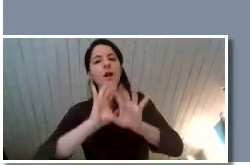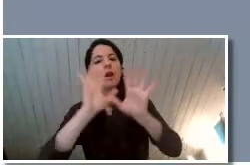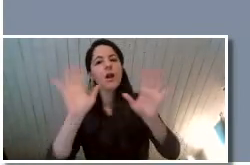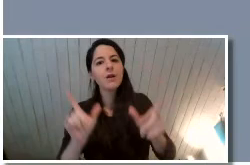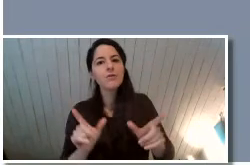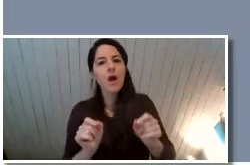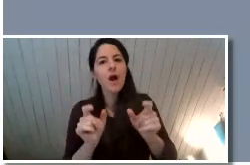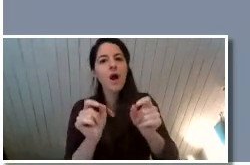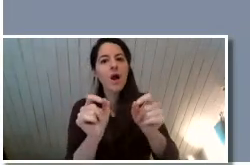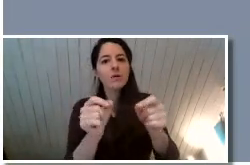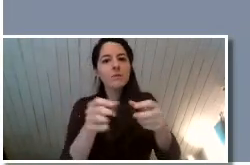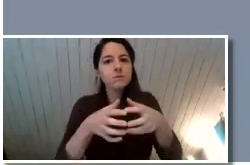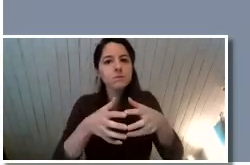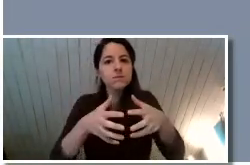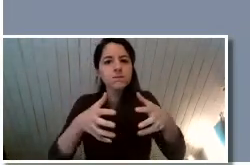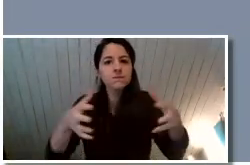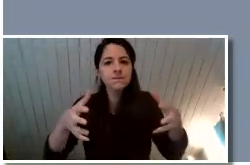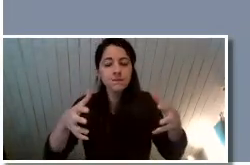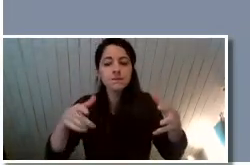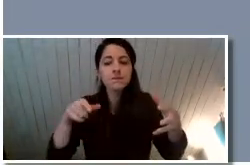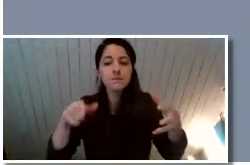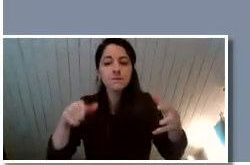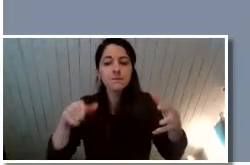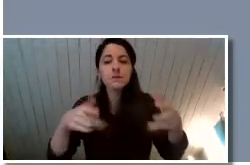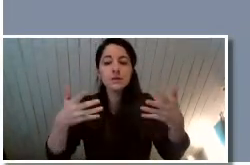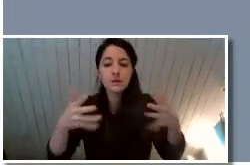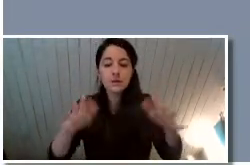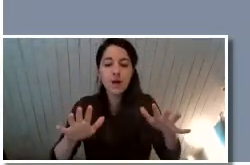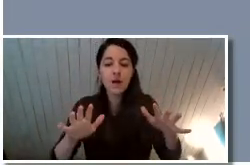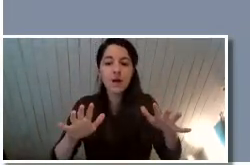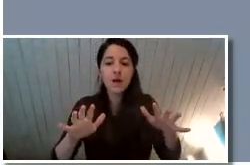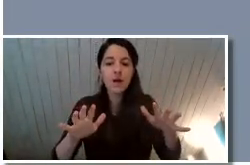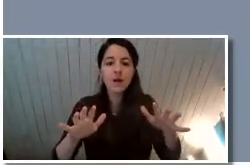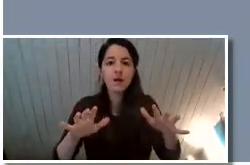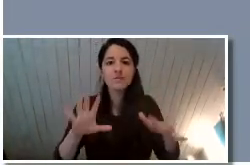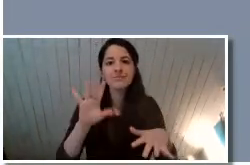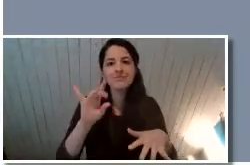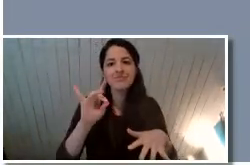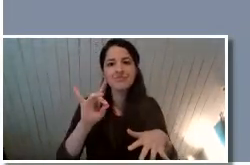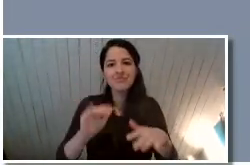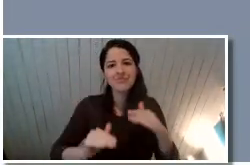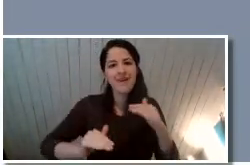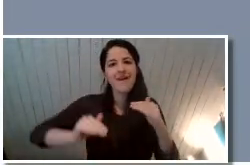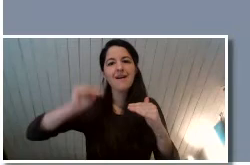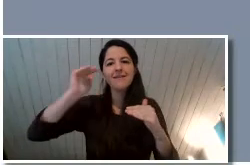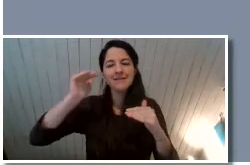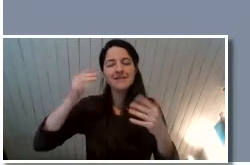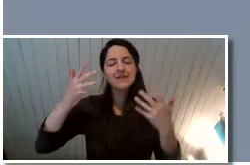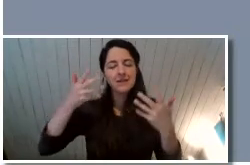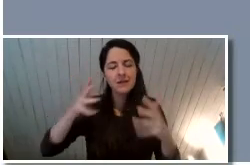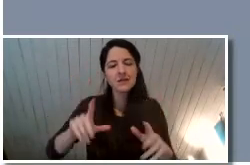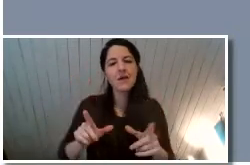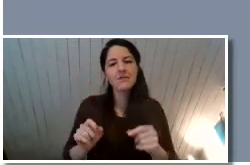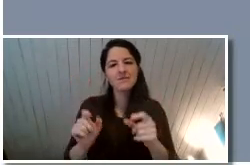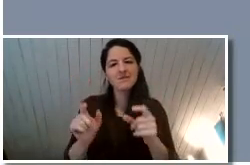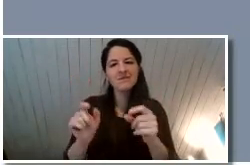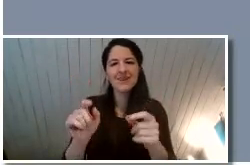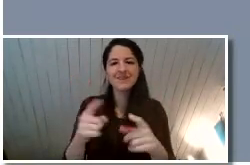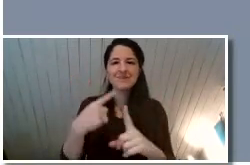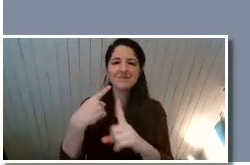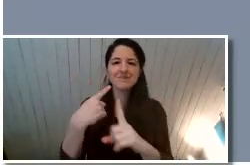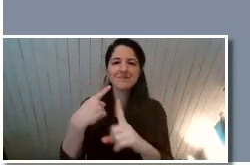y pues ya en su edad avanzada se sabía que el pronóstico no era tan favorable. Posteriormente,